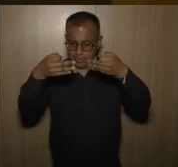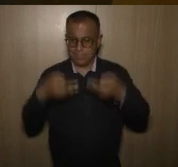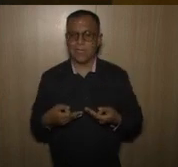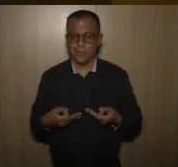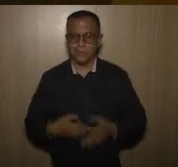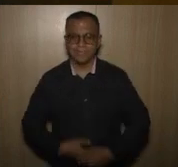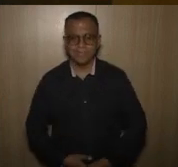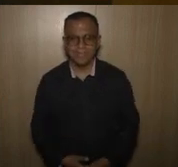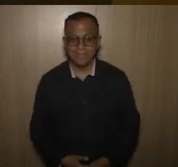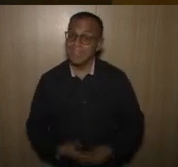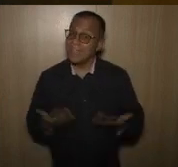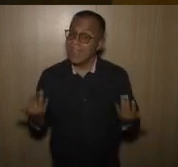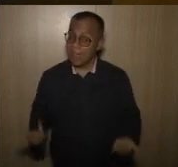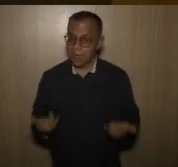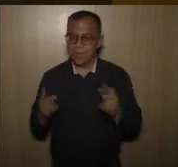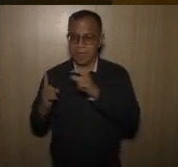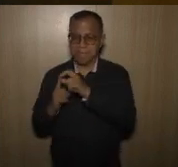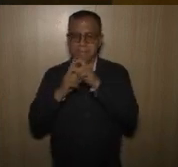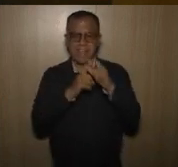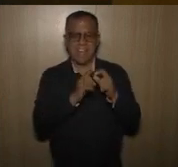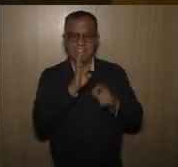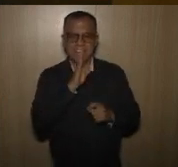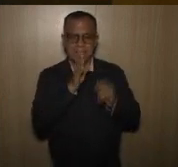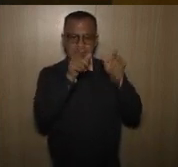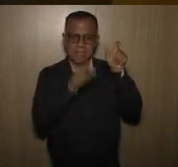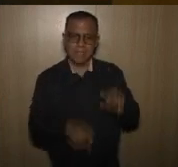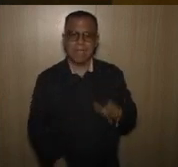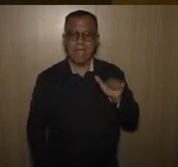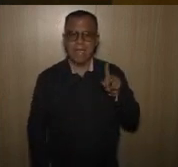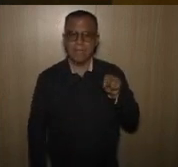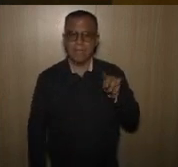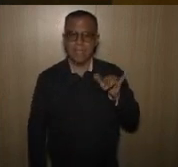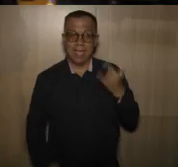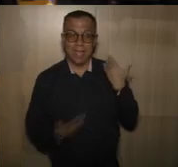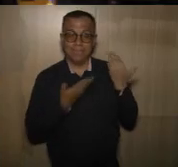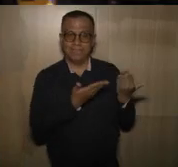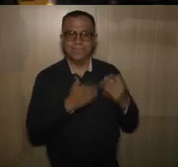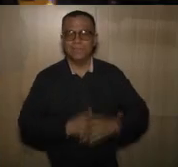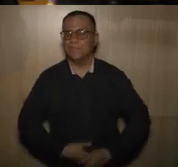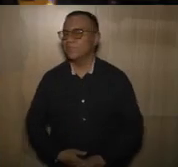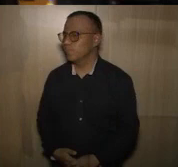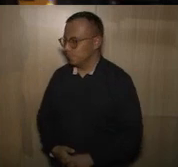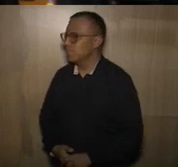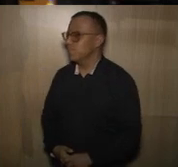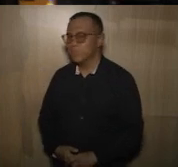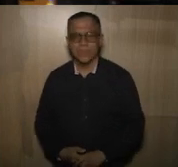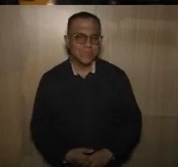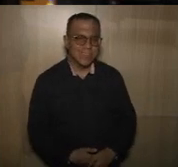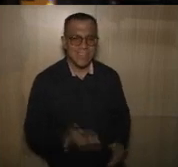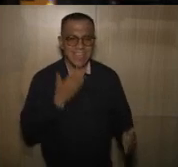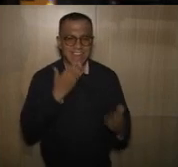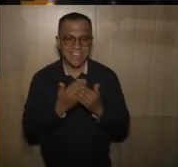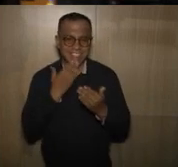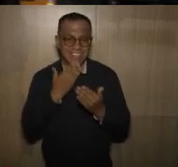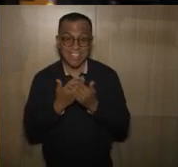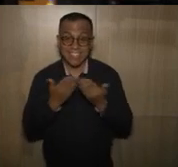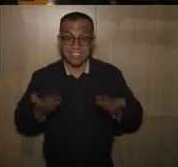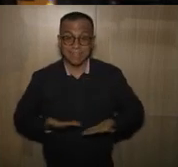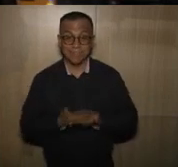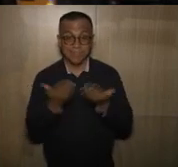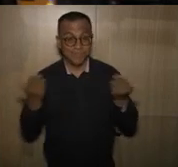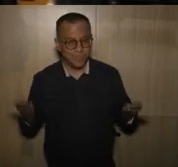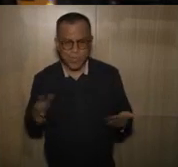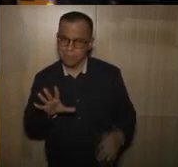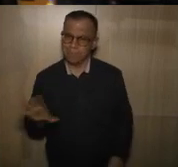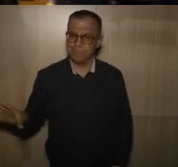será. Doy entonces ya la palabra nuevamente a Bianca para quedar en manos de ella. Bueno, no, muchísimas gracias y muchísimas gracias